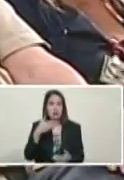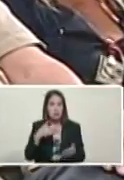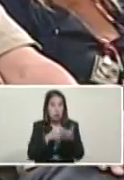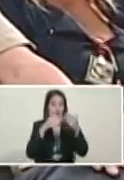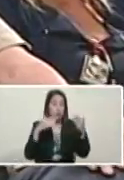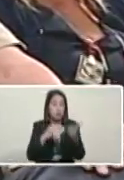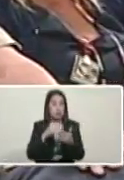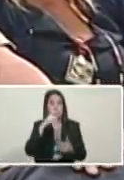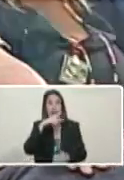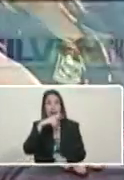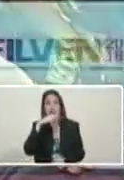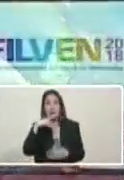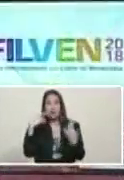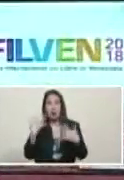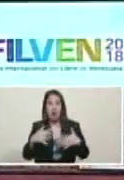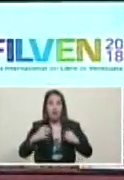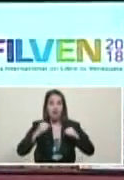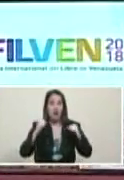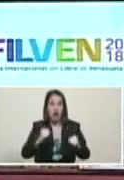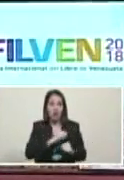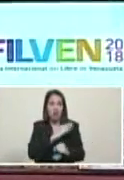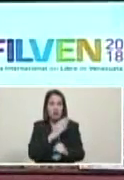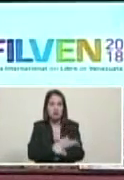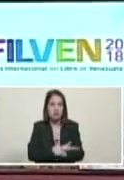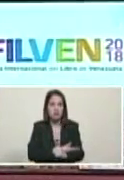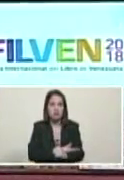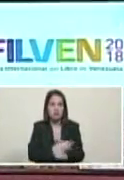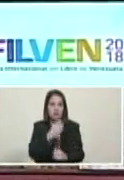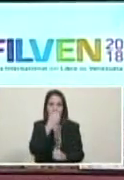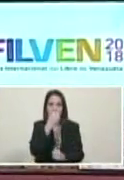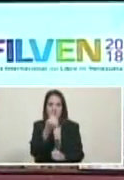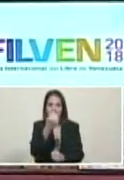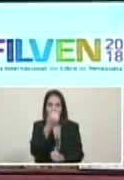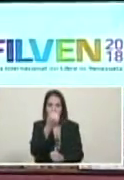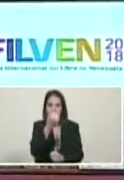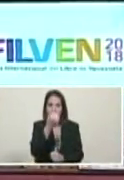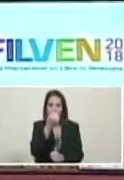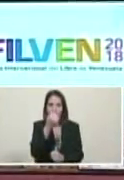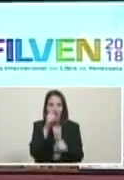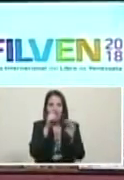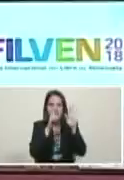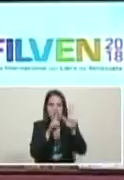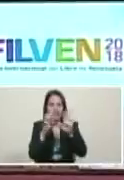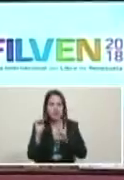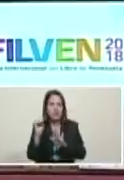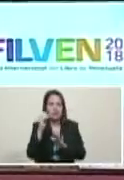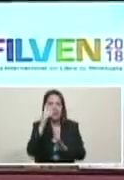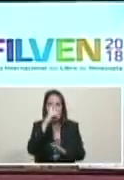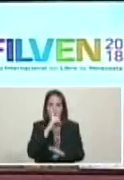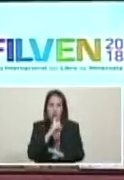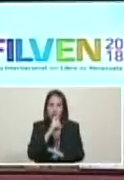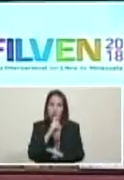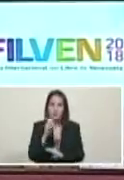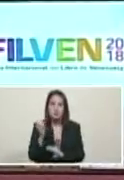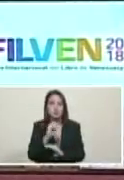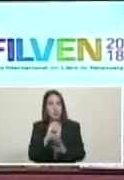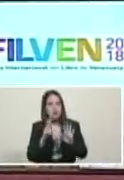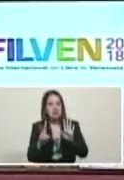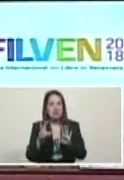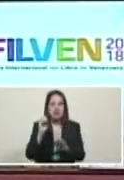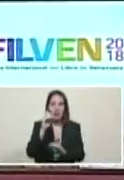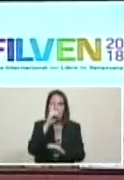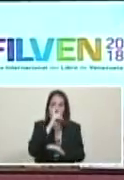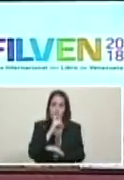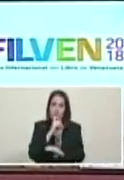contundente y pertinente. Él señalaba 60 años, lo único que yo tendría que decir, no, son 70 años.